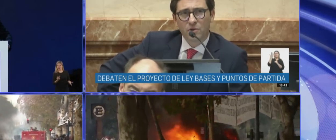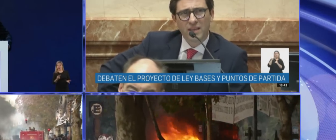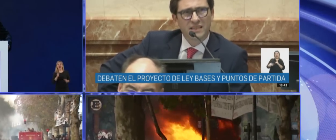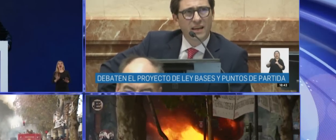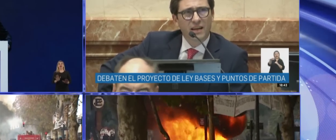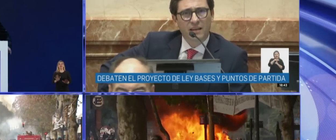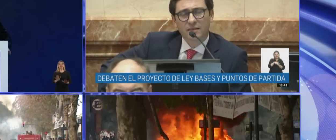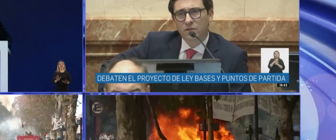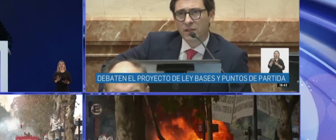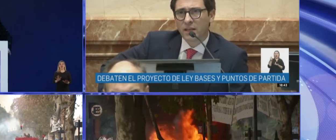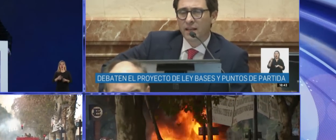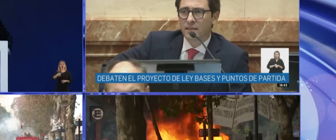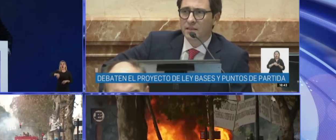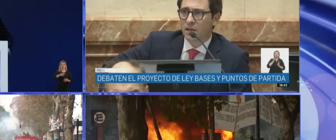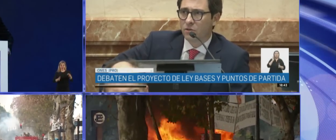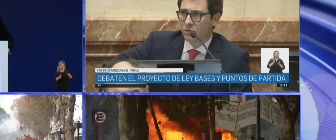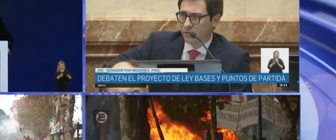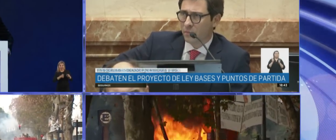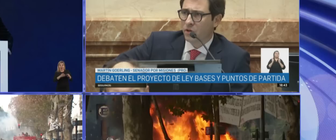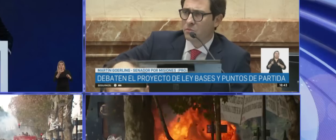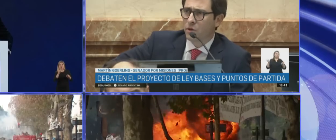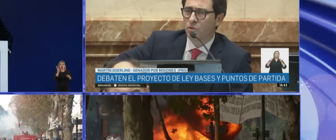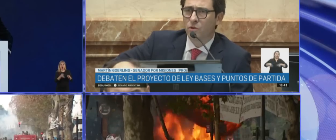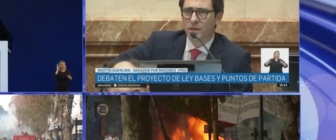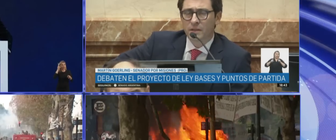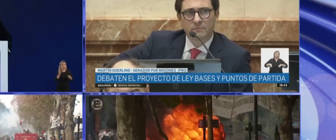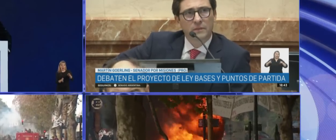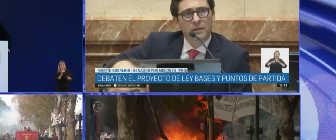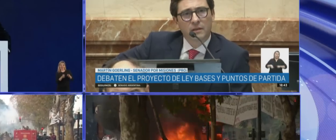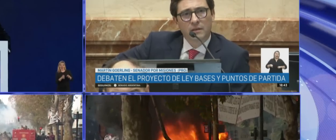del mandato y que esperamos que si seguimos teniendo éxito del